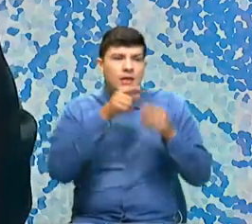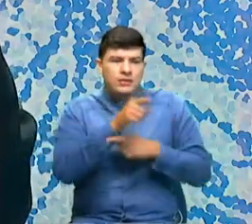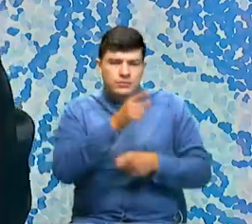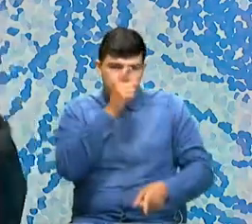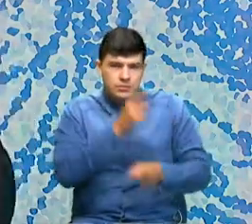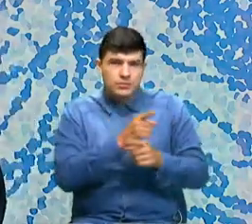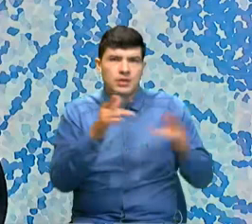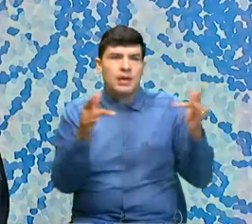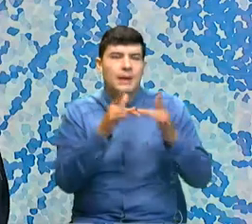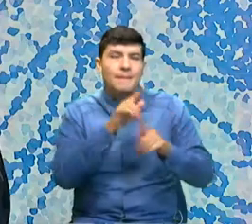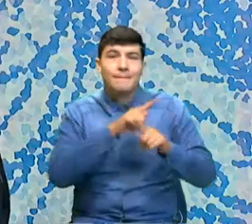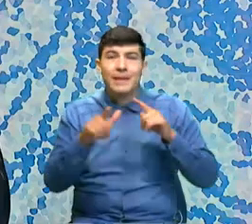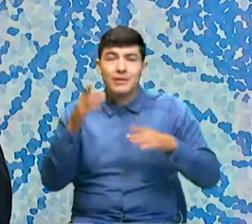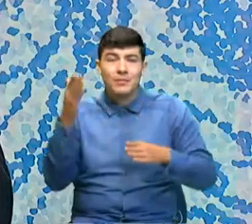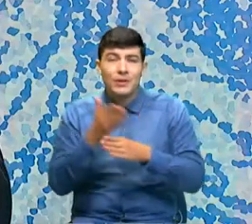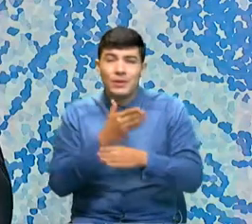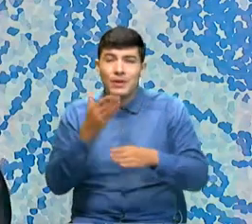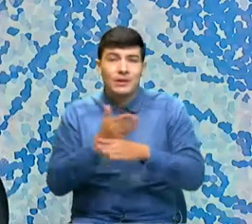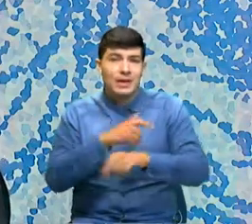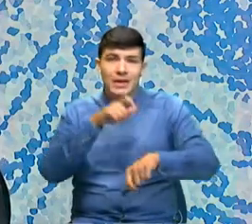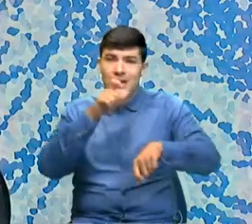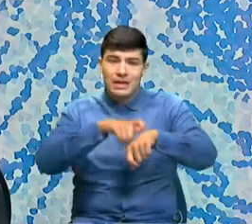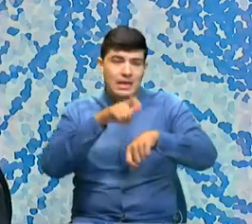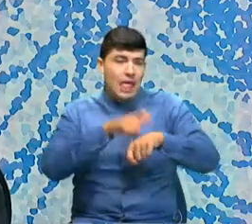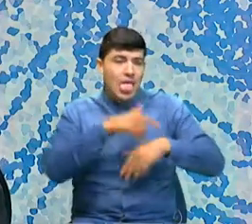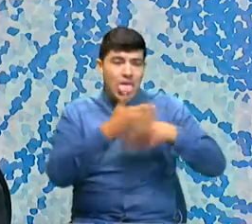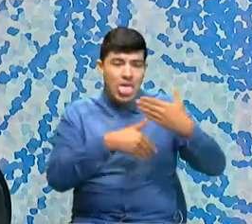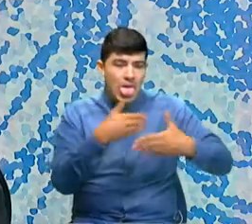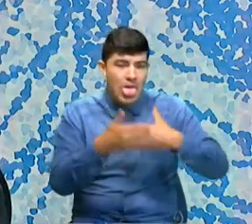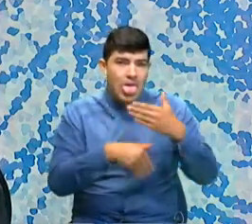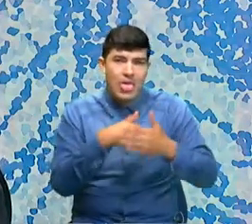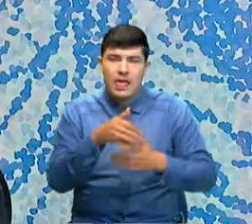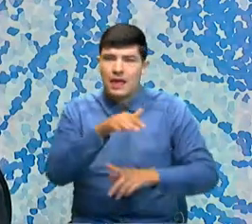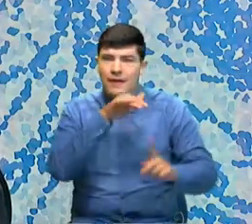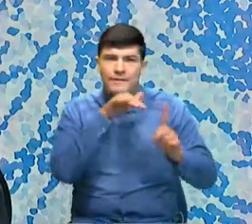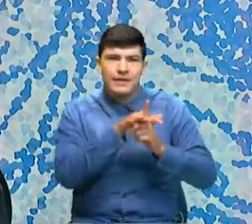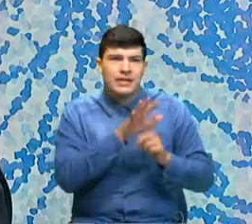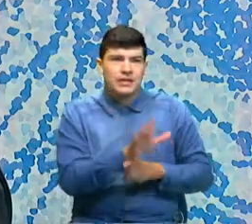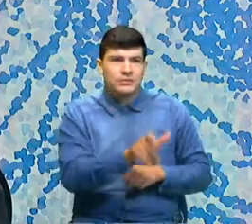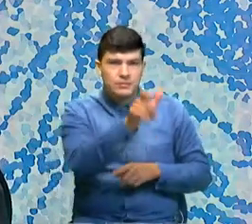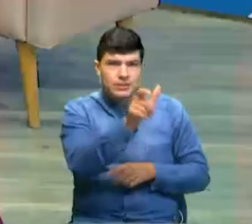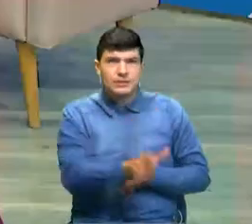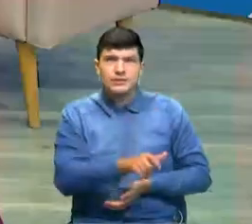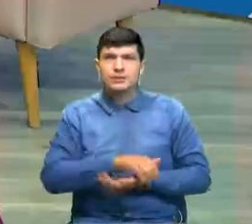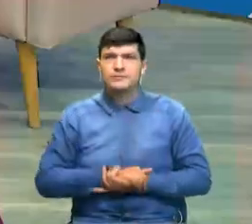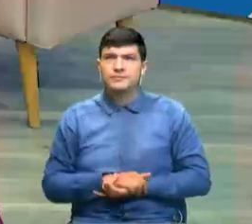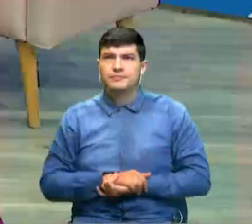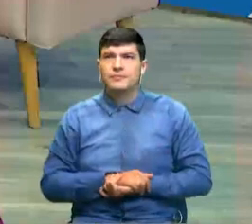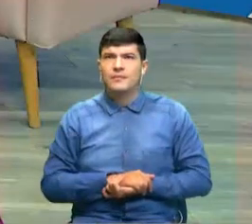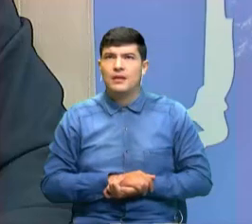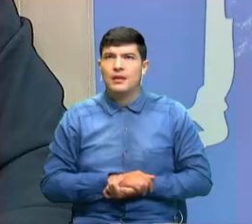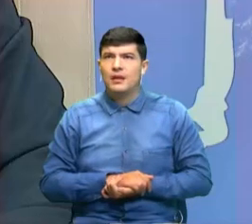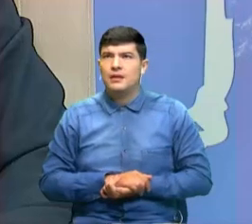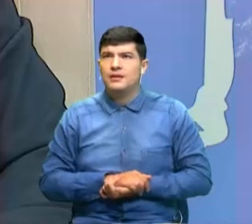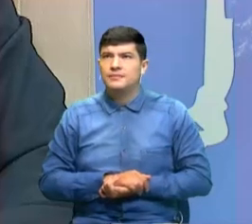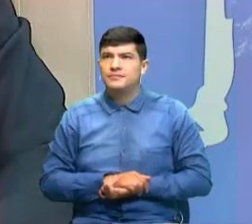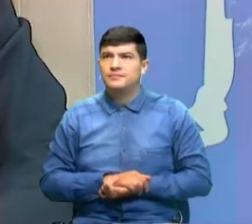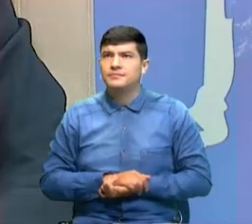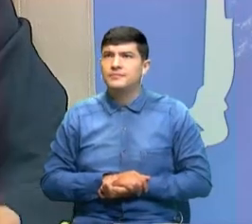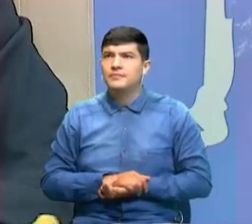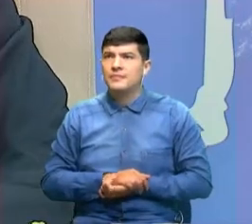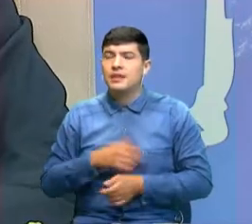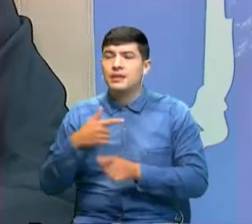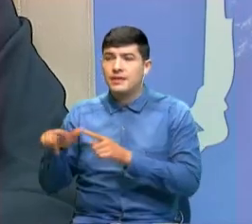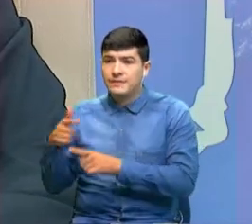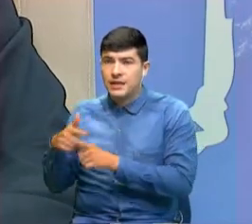ideal, pero el problema es por los tiempos, el cual se vería totalmente afectado el teleaudiente. Perfecto. Alternativas